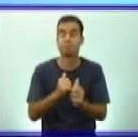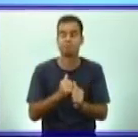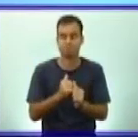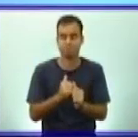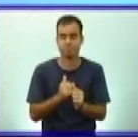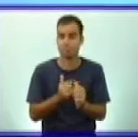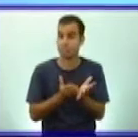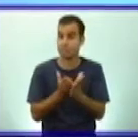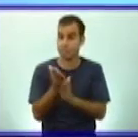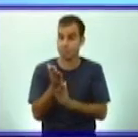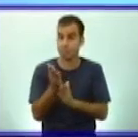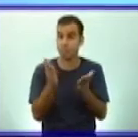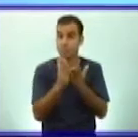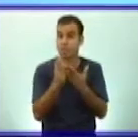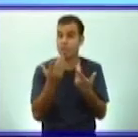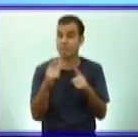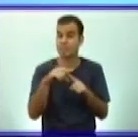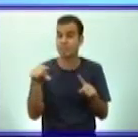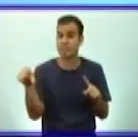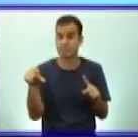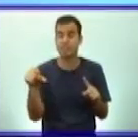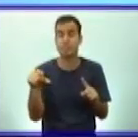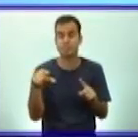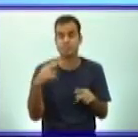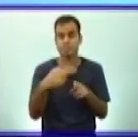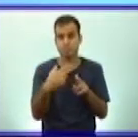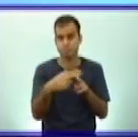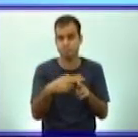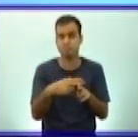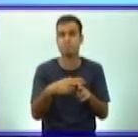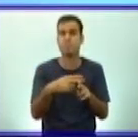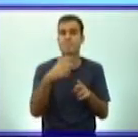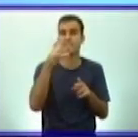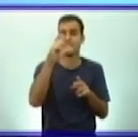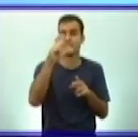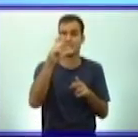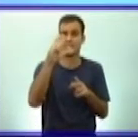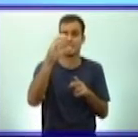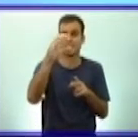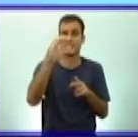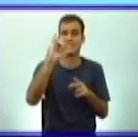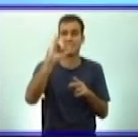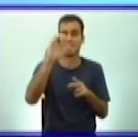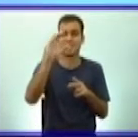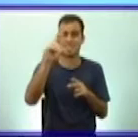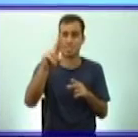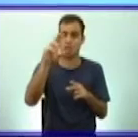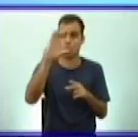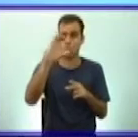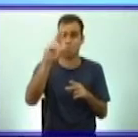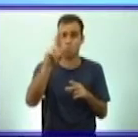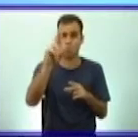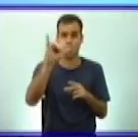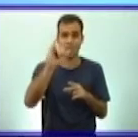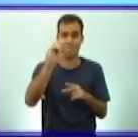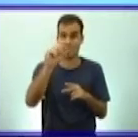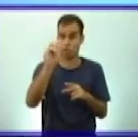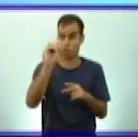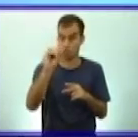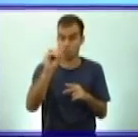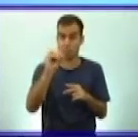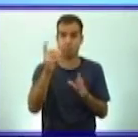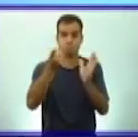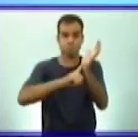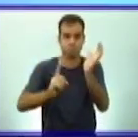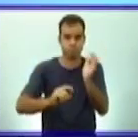circuitos eléctricos. En clase anterior valoramos lo relacionado con el circuito conformado exclusivamente por